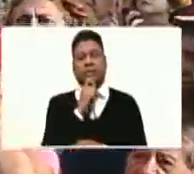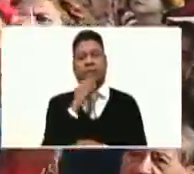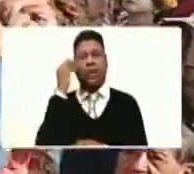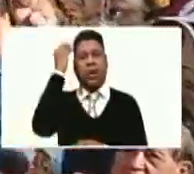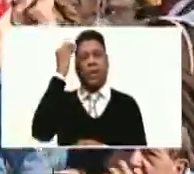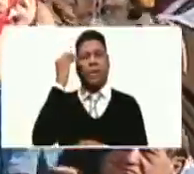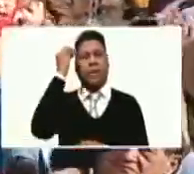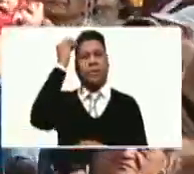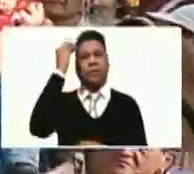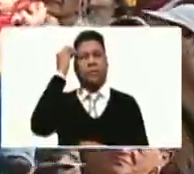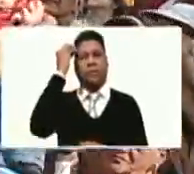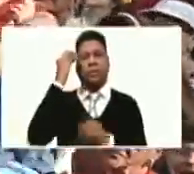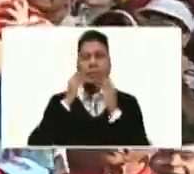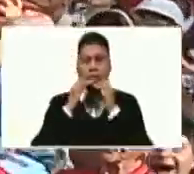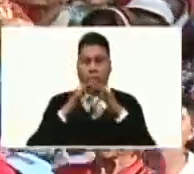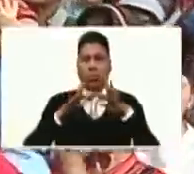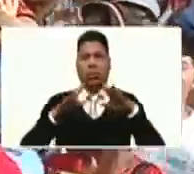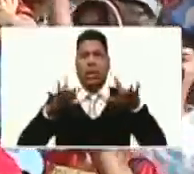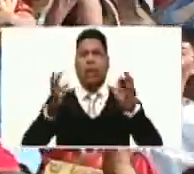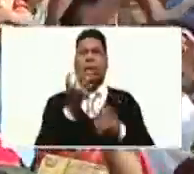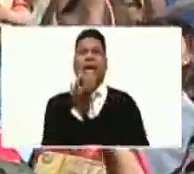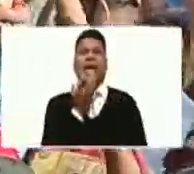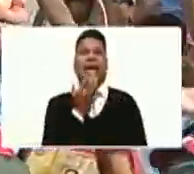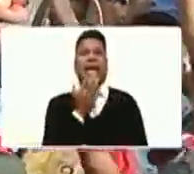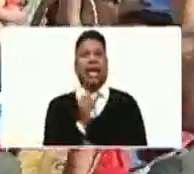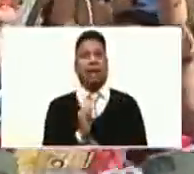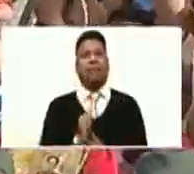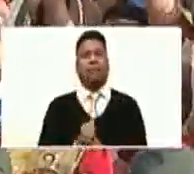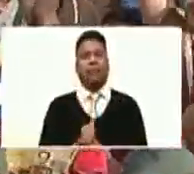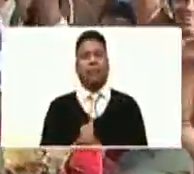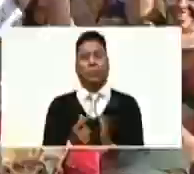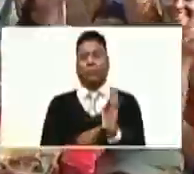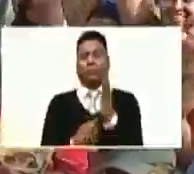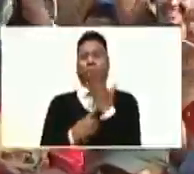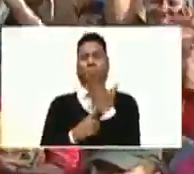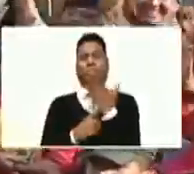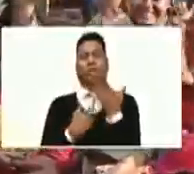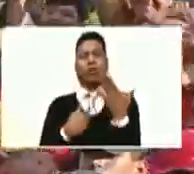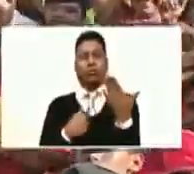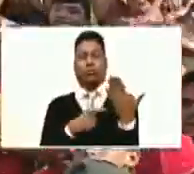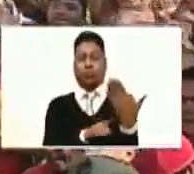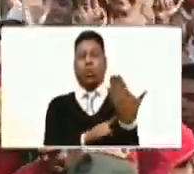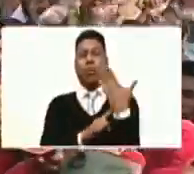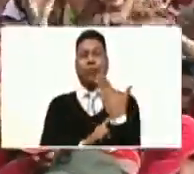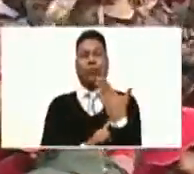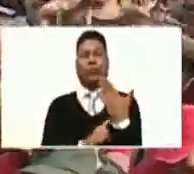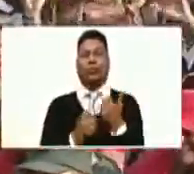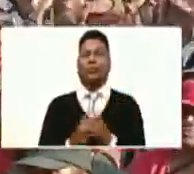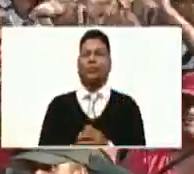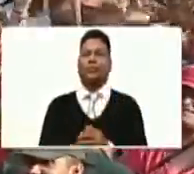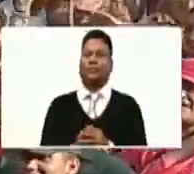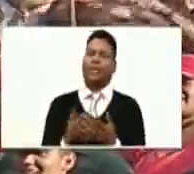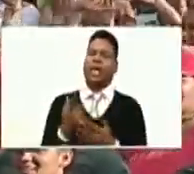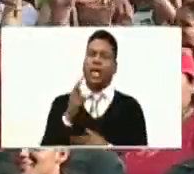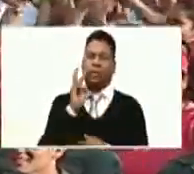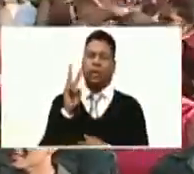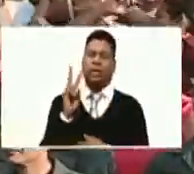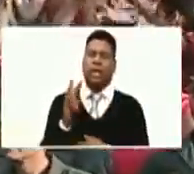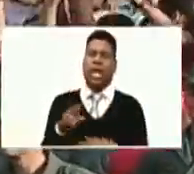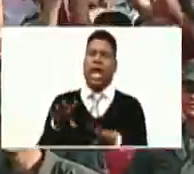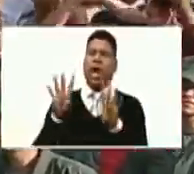pensamiento, de esta proclama, de ese ejemplo que Hugo Chávez en vida nos dio? Bueno, fíjate, ese 8 de